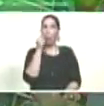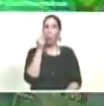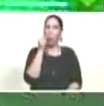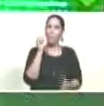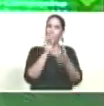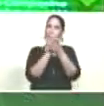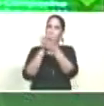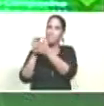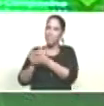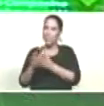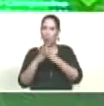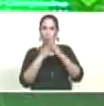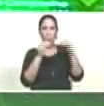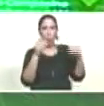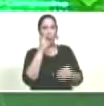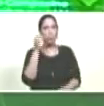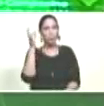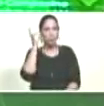Compañeras, compañeros.